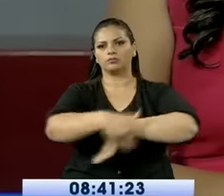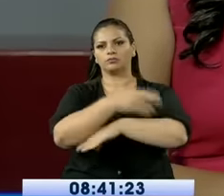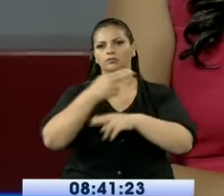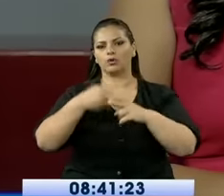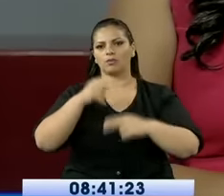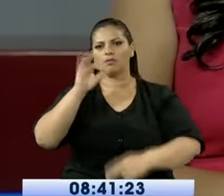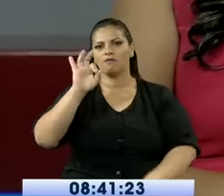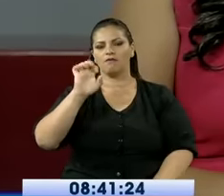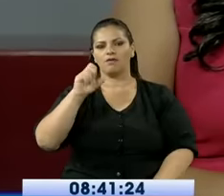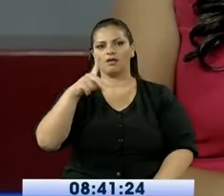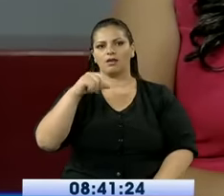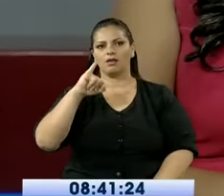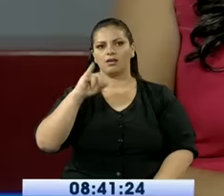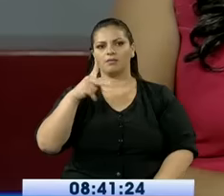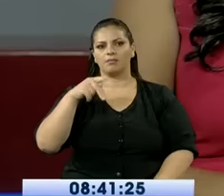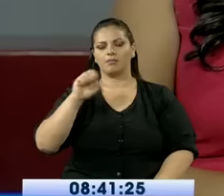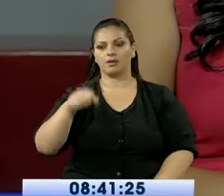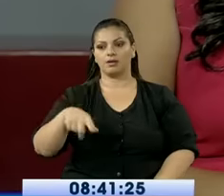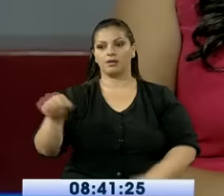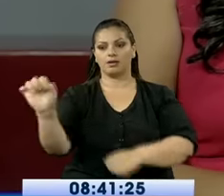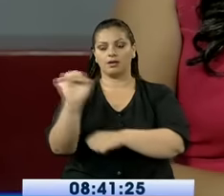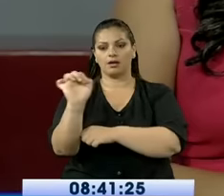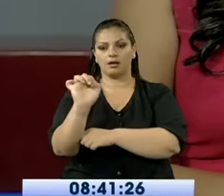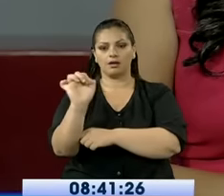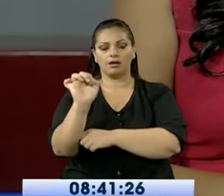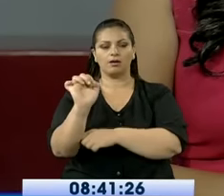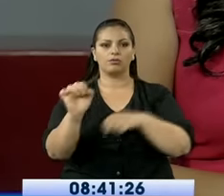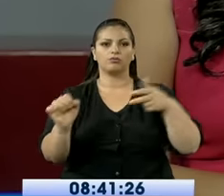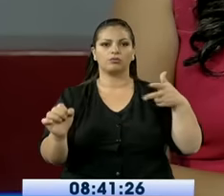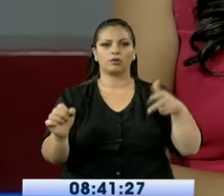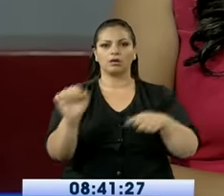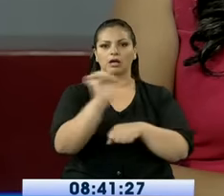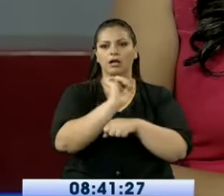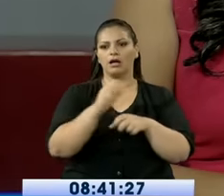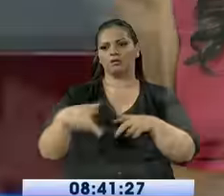la colisión estuvieron involucrados una motocicleta y dos autos.